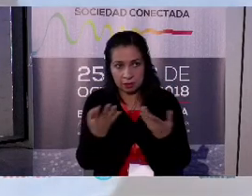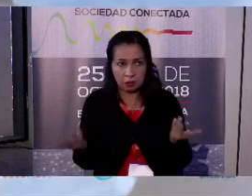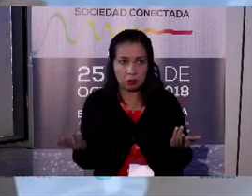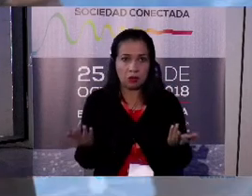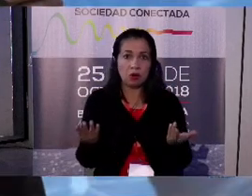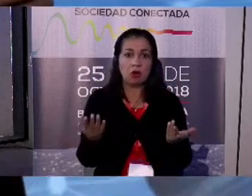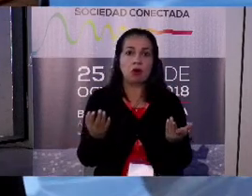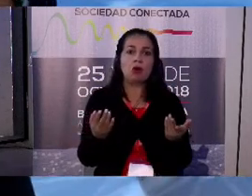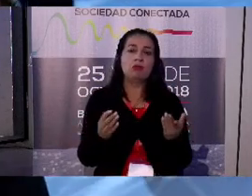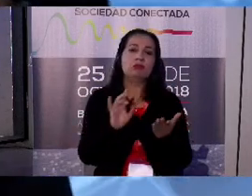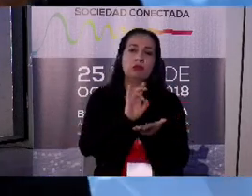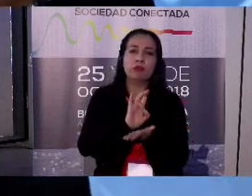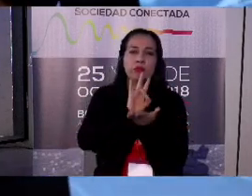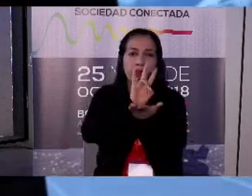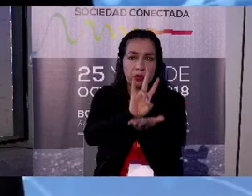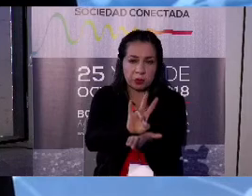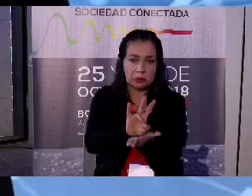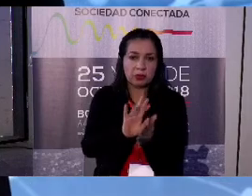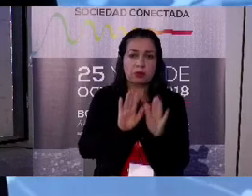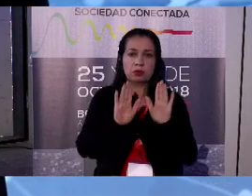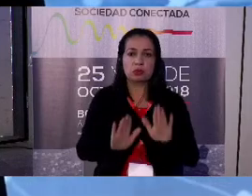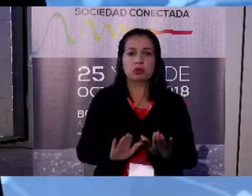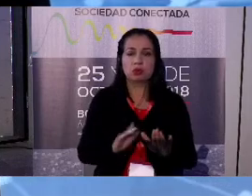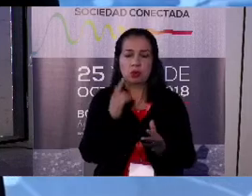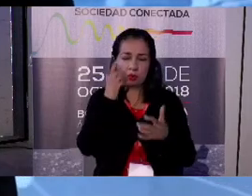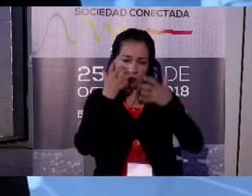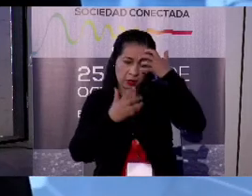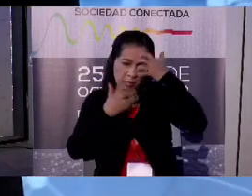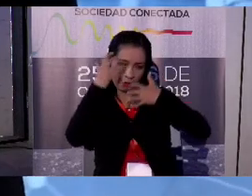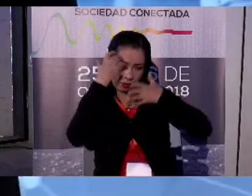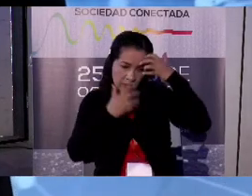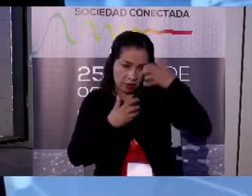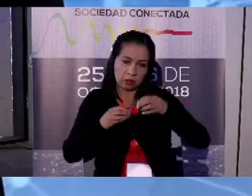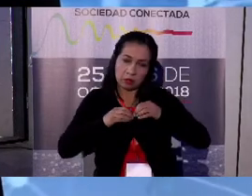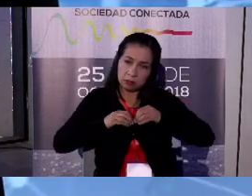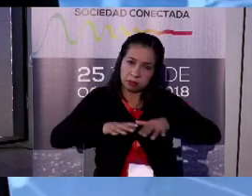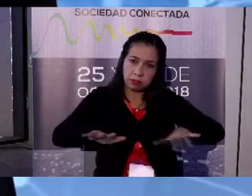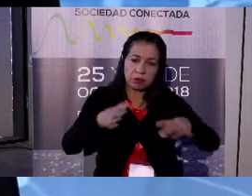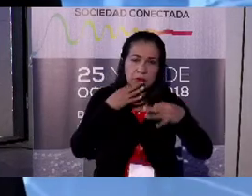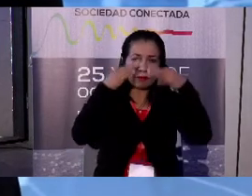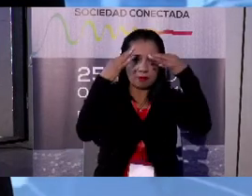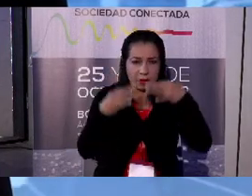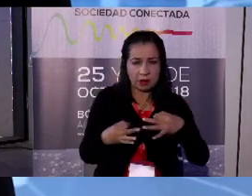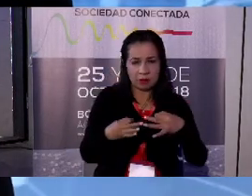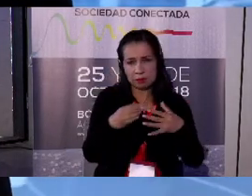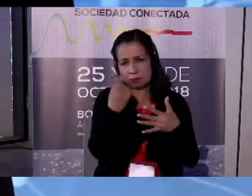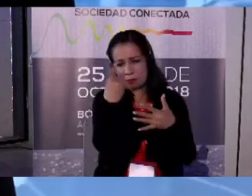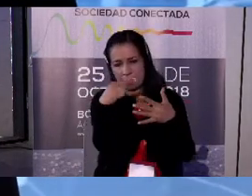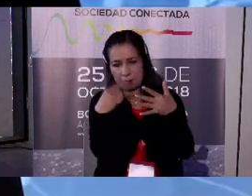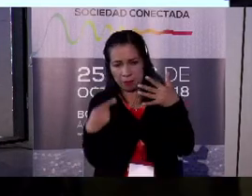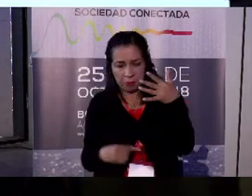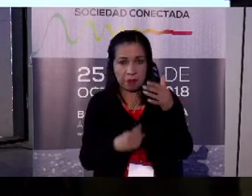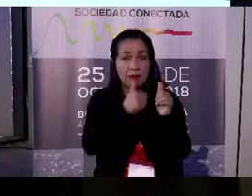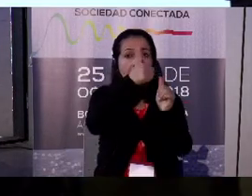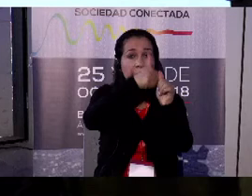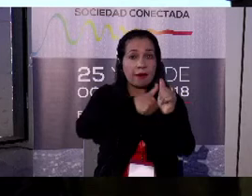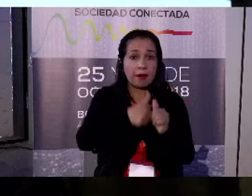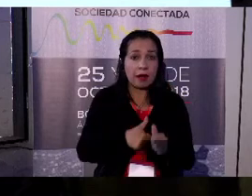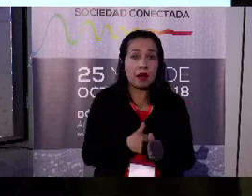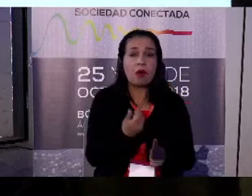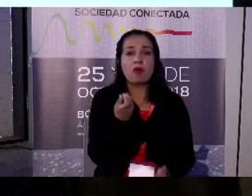prototipos evaluar el despliegue real y todos estos o todas estas modalidades tienen un